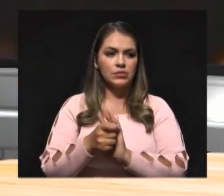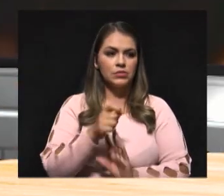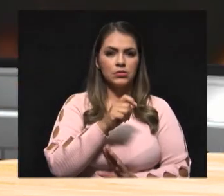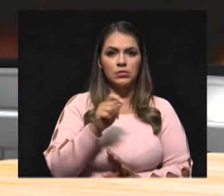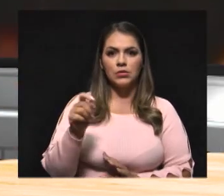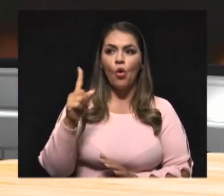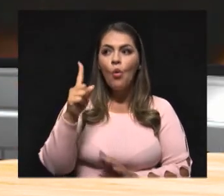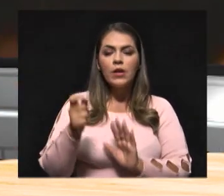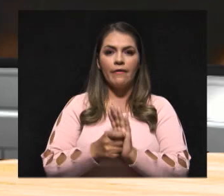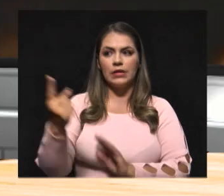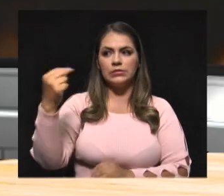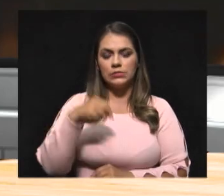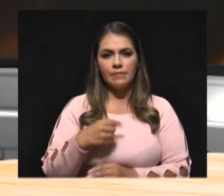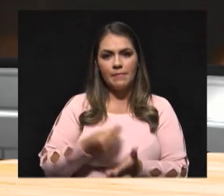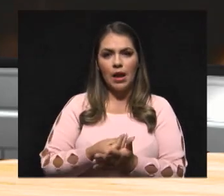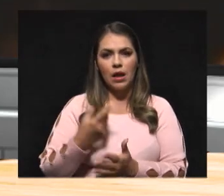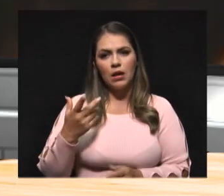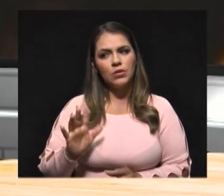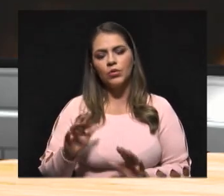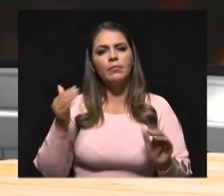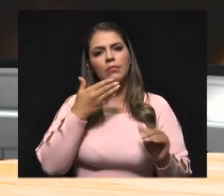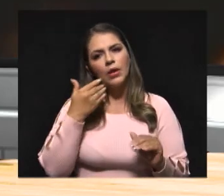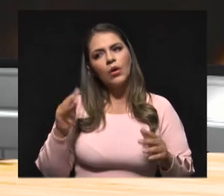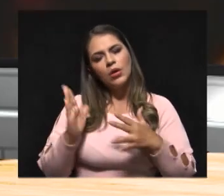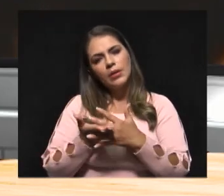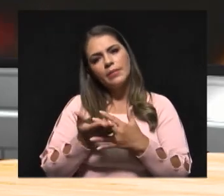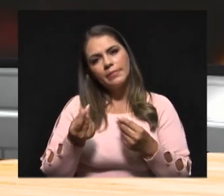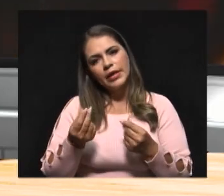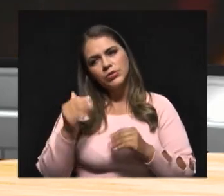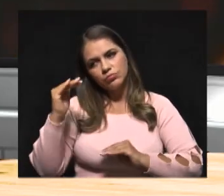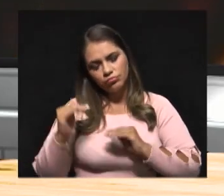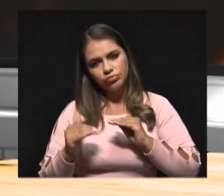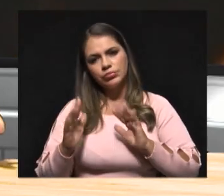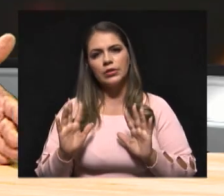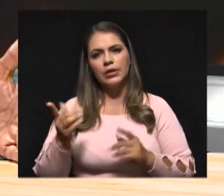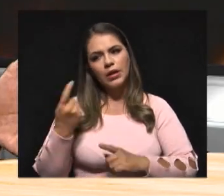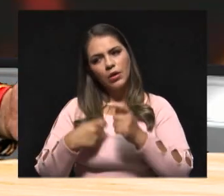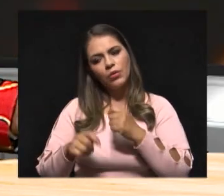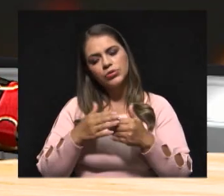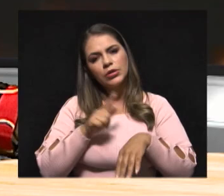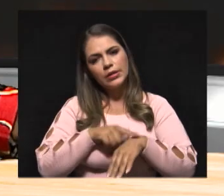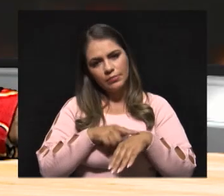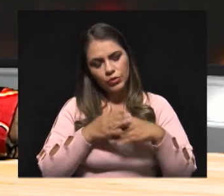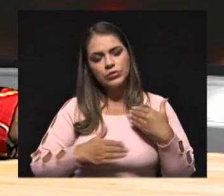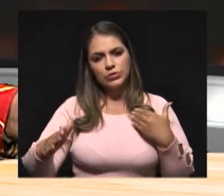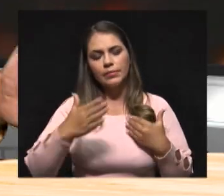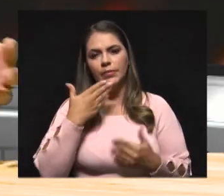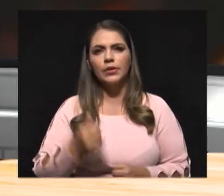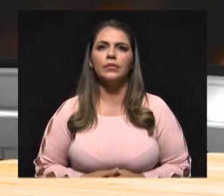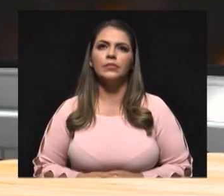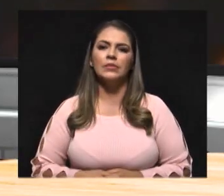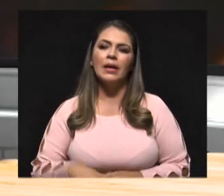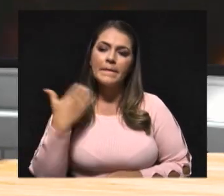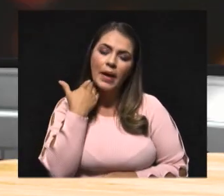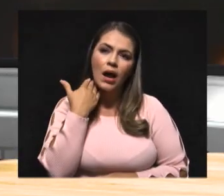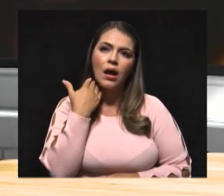viene una vez el que te paga 20 entonces vas a terminar haciendo un negocio que va a ser mucho más estable en el que un bar lo